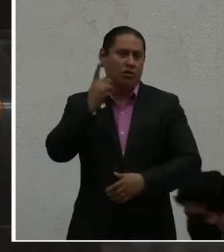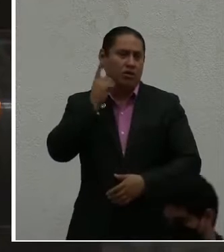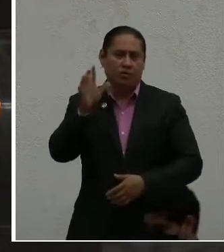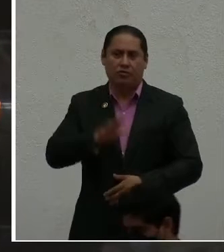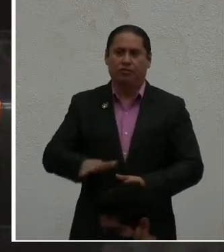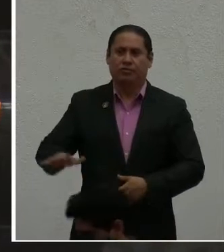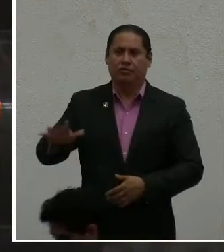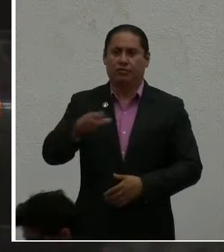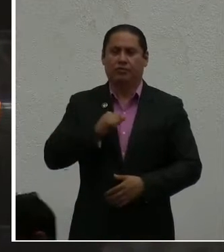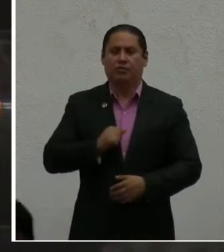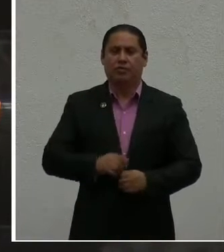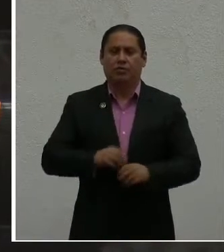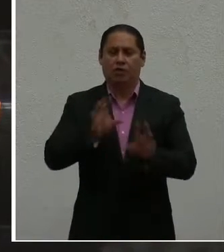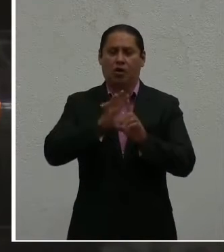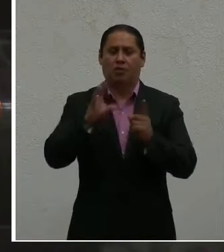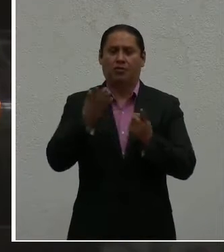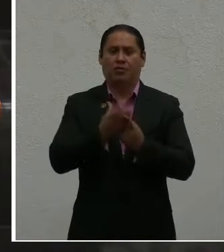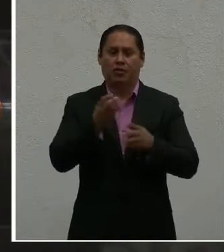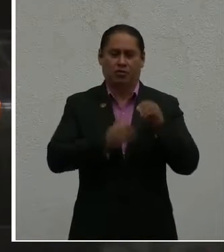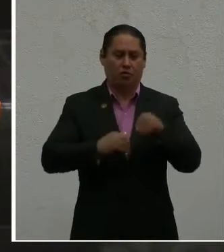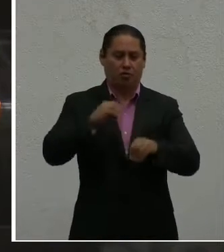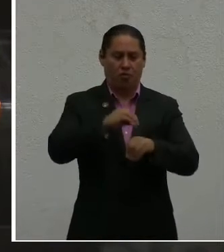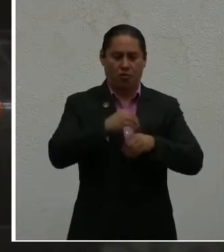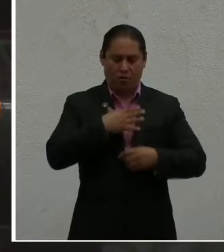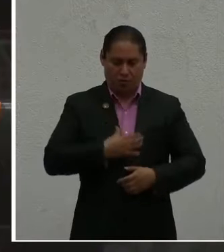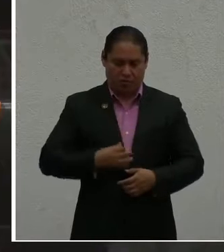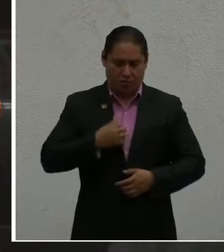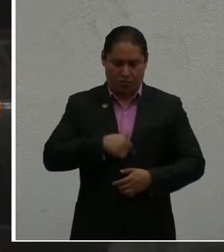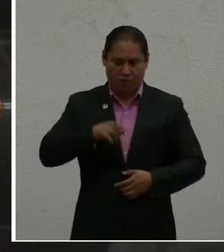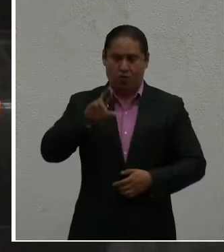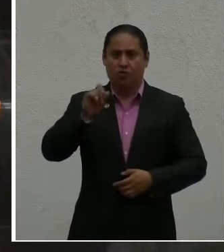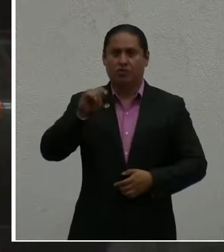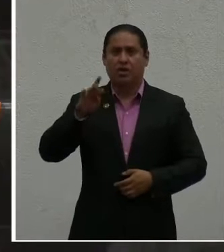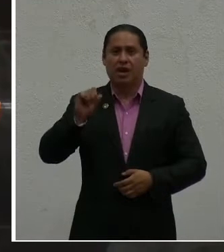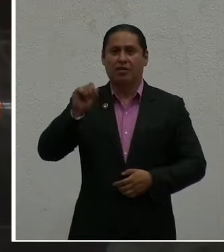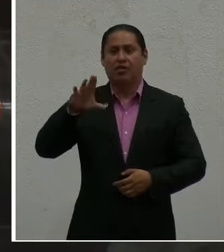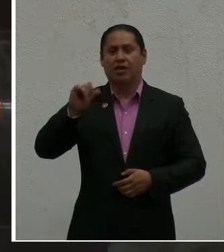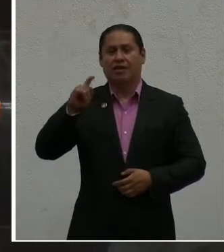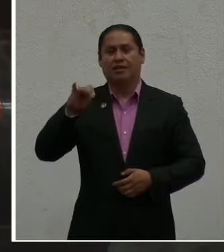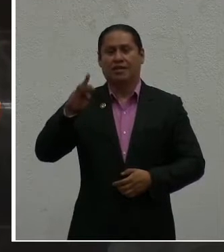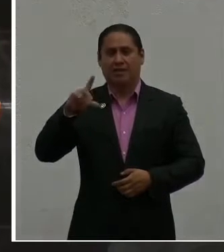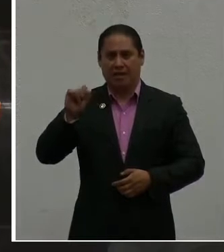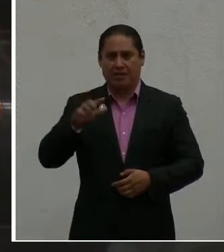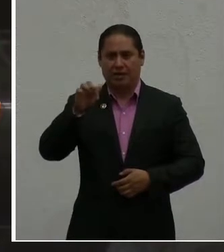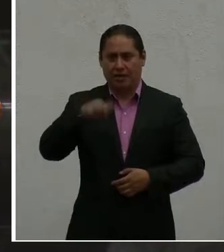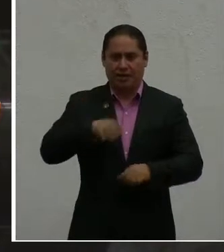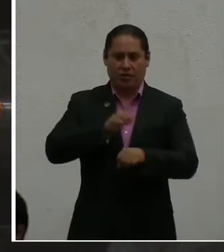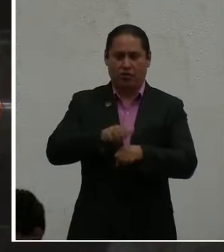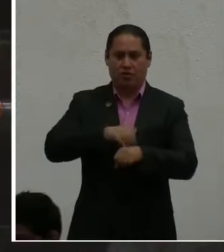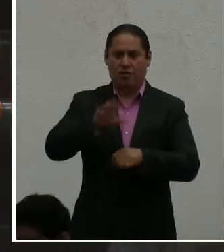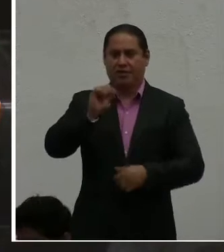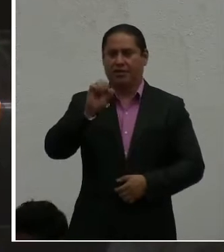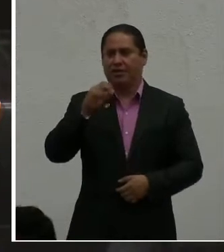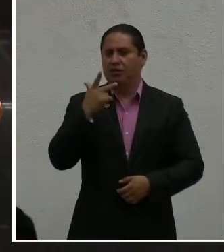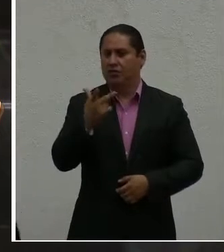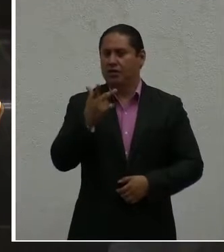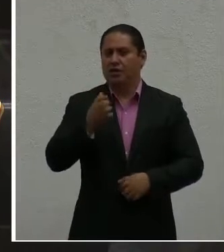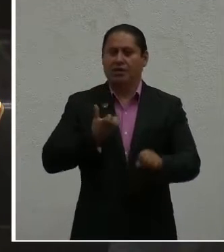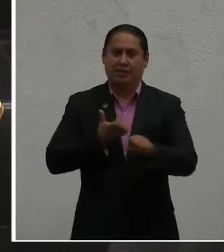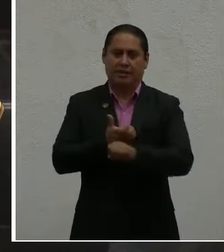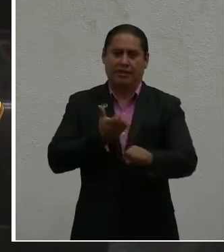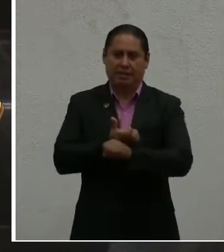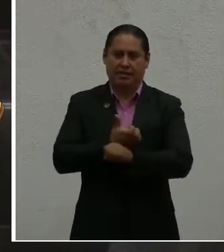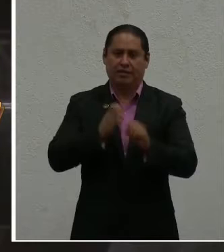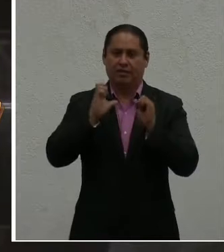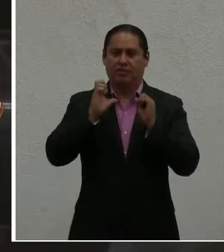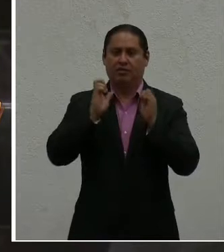diputados presentes de la Comisión de Postulación de la Medalla Rosario Castellanos de la 68ª Legislatura Constitucional